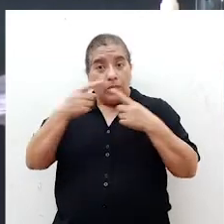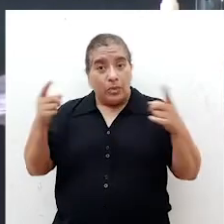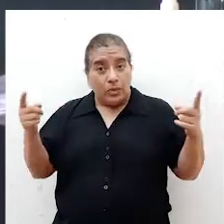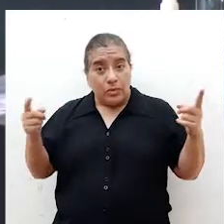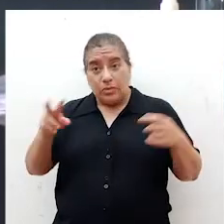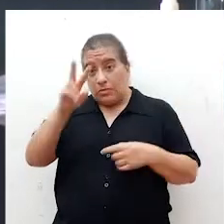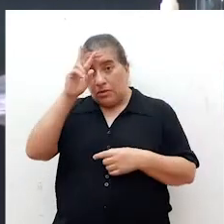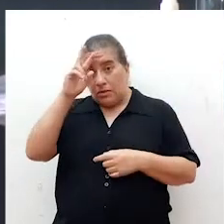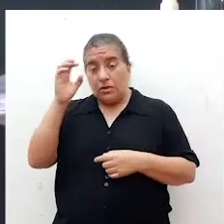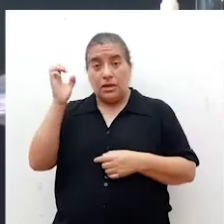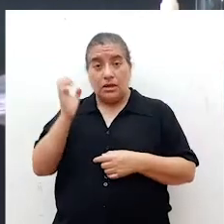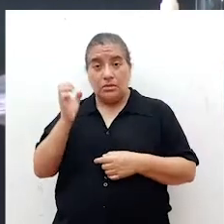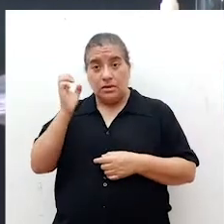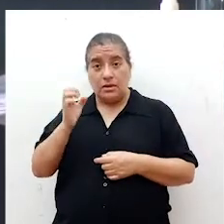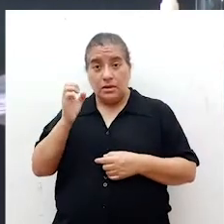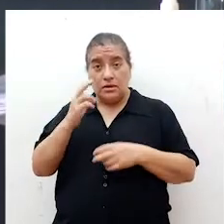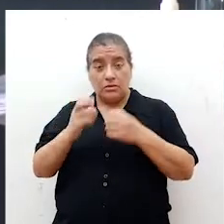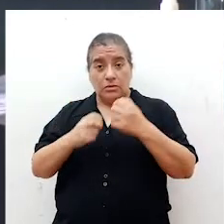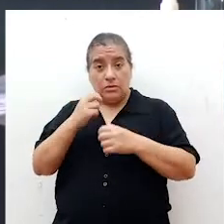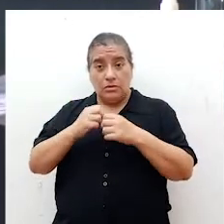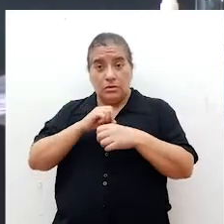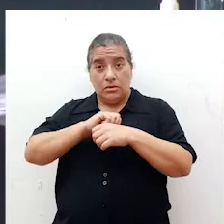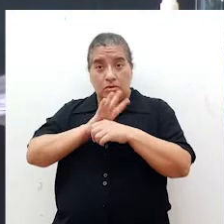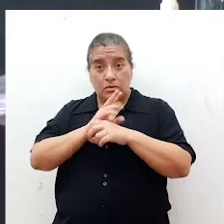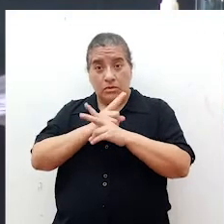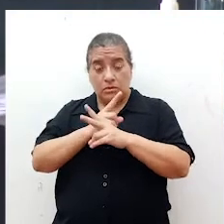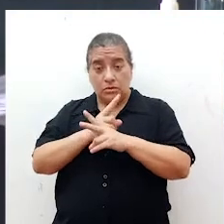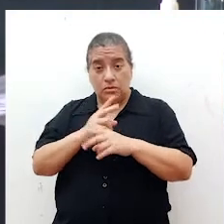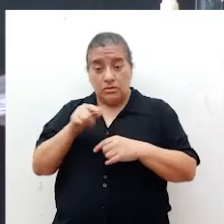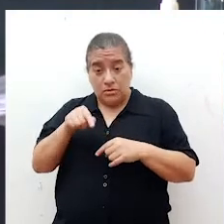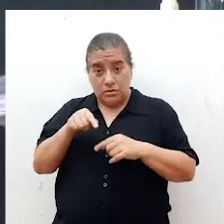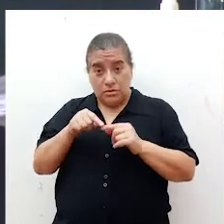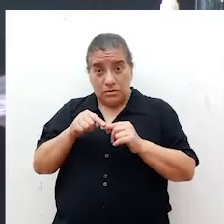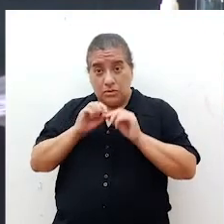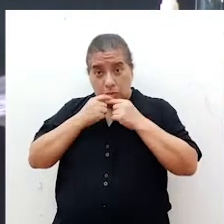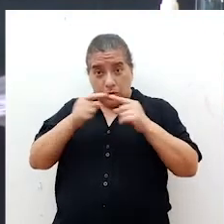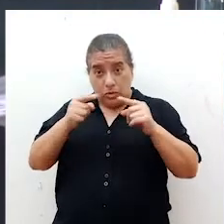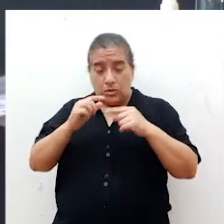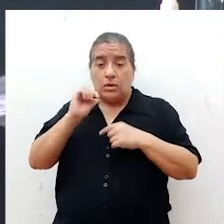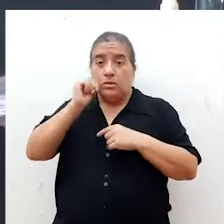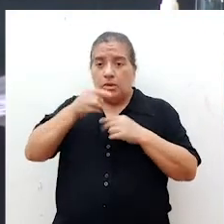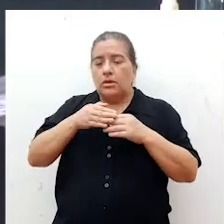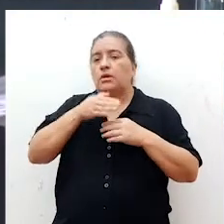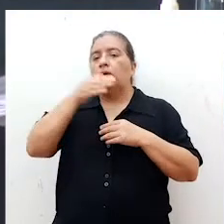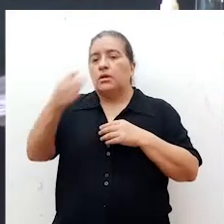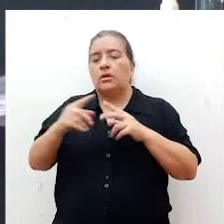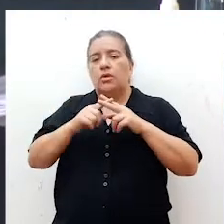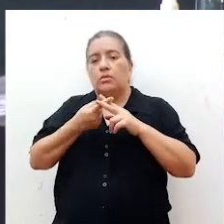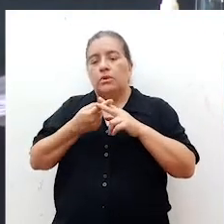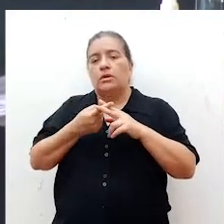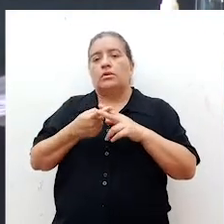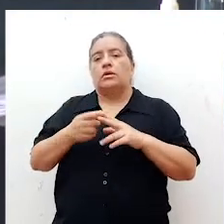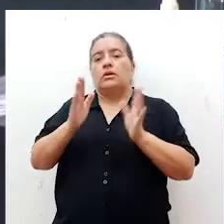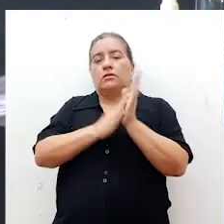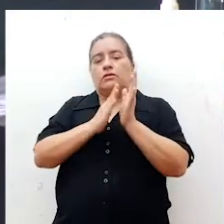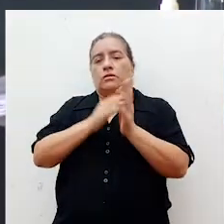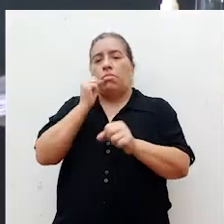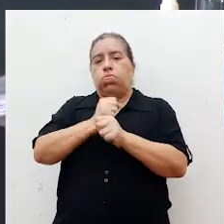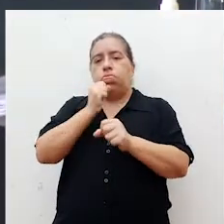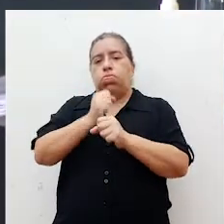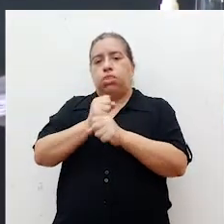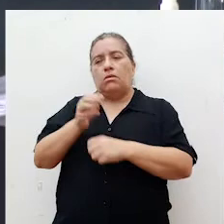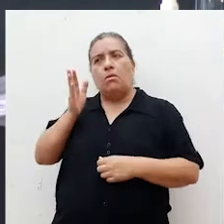Desde el día siguiente que se declaró la emergencia, la Defensoría salió